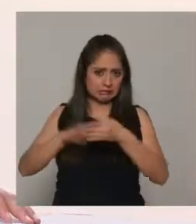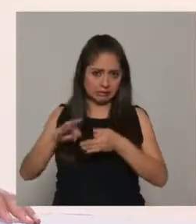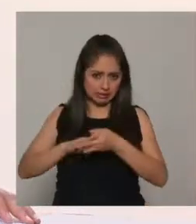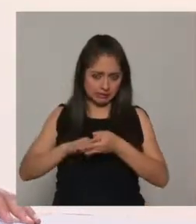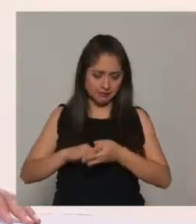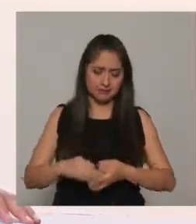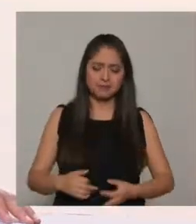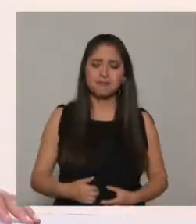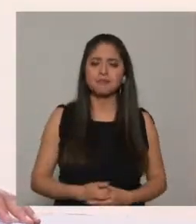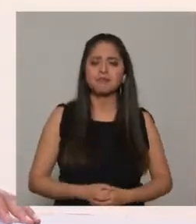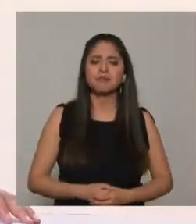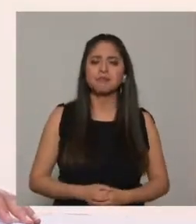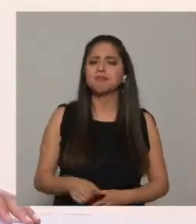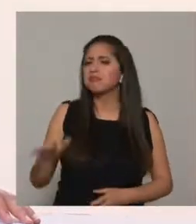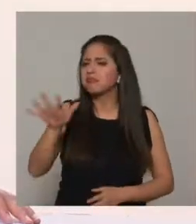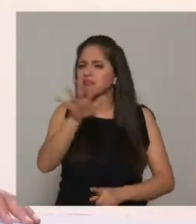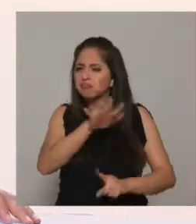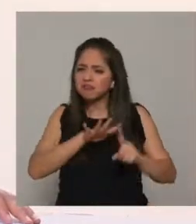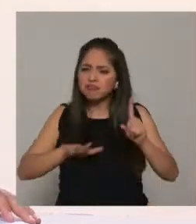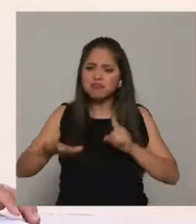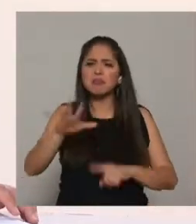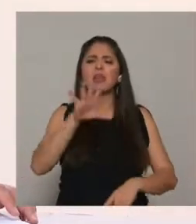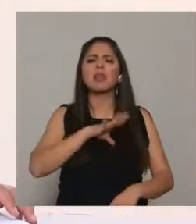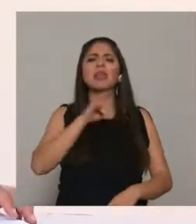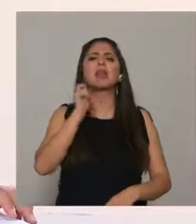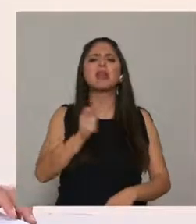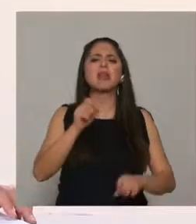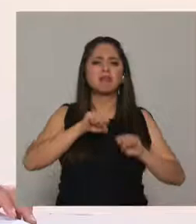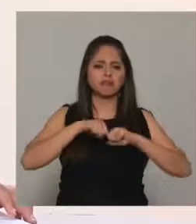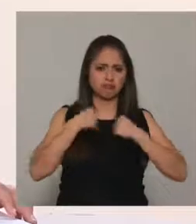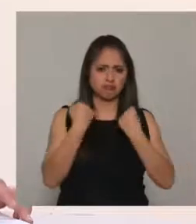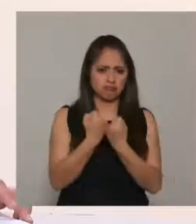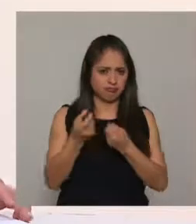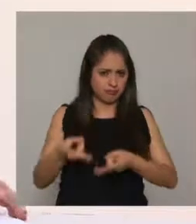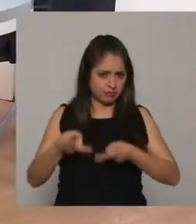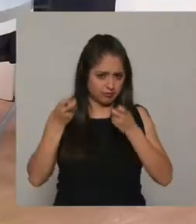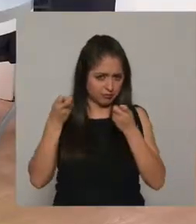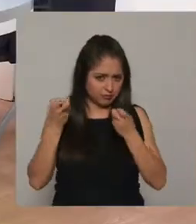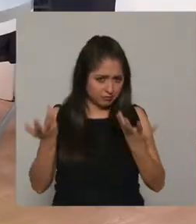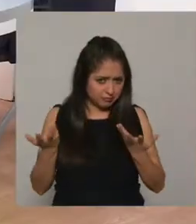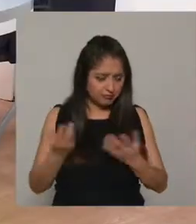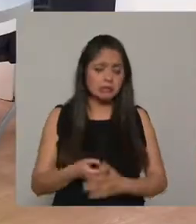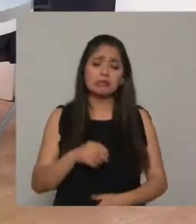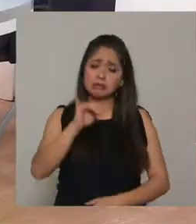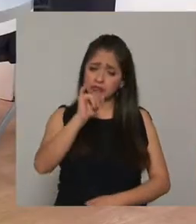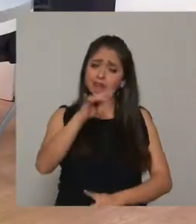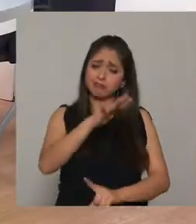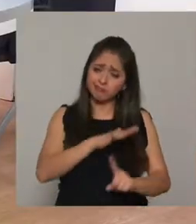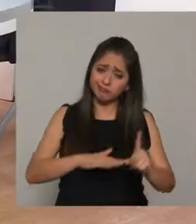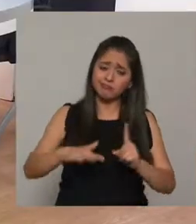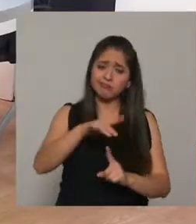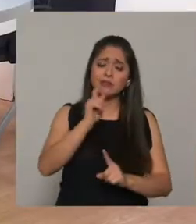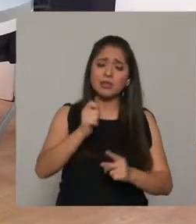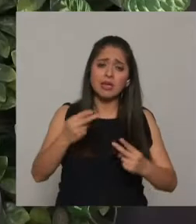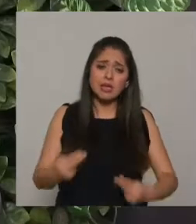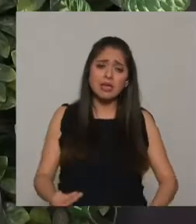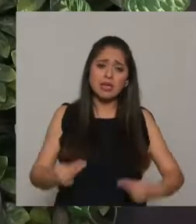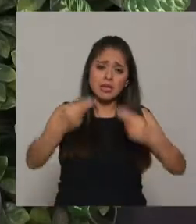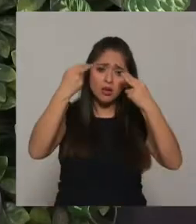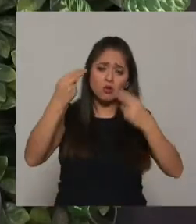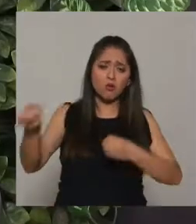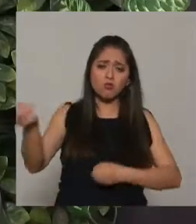hay alrededor, ¿te refieres a que hay delincuencia en la zona? Pues la zona es una zona complicada, es una zona de comercio y de